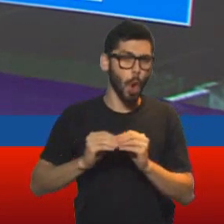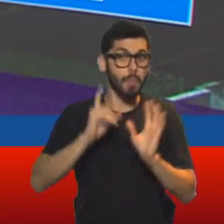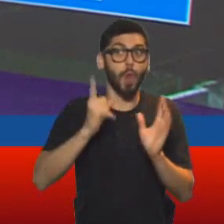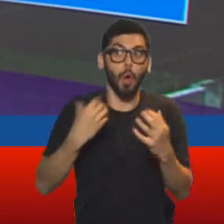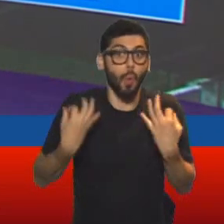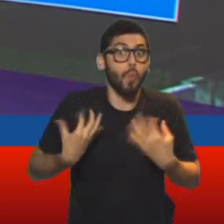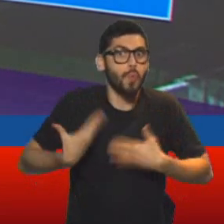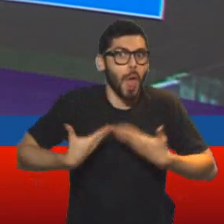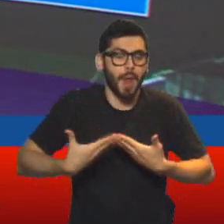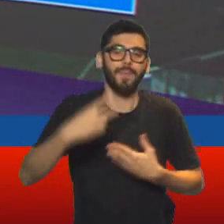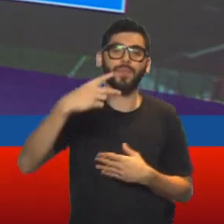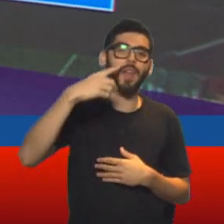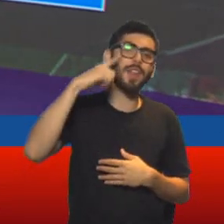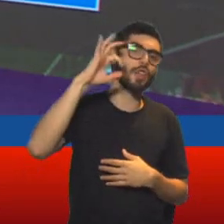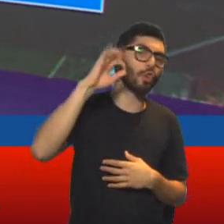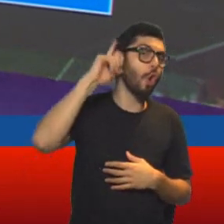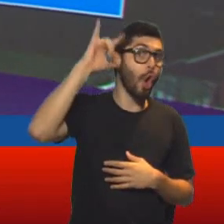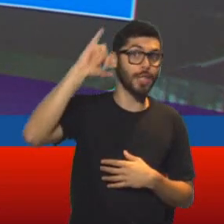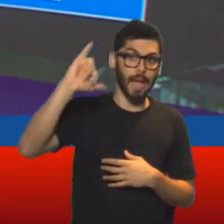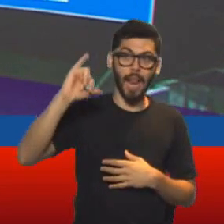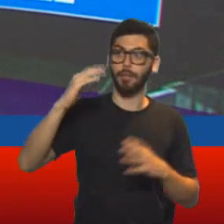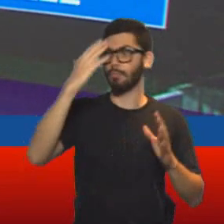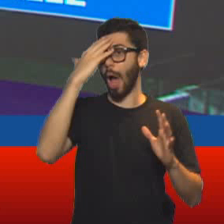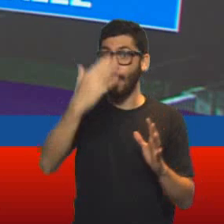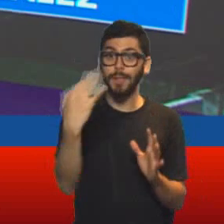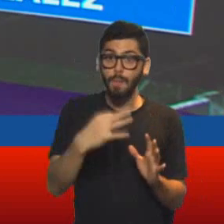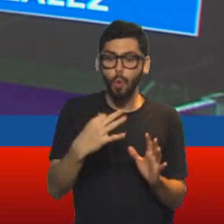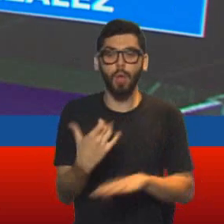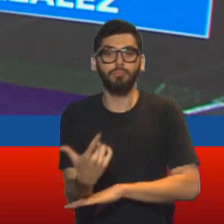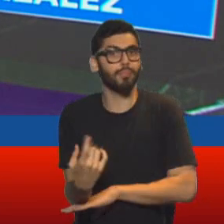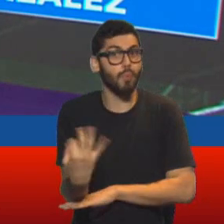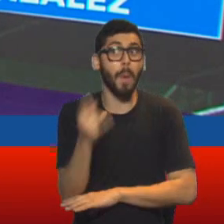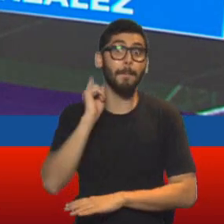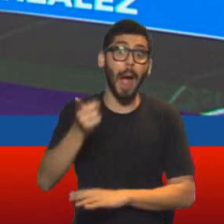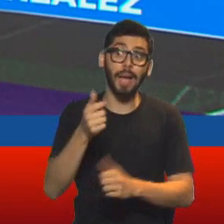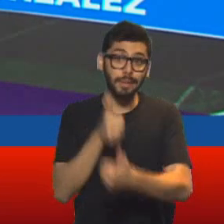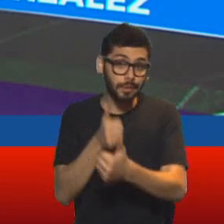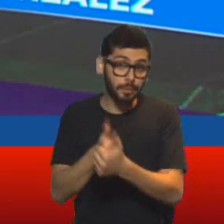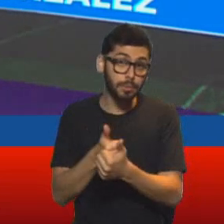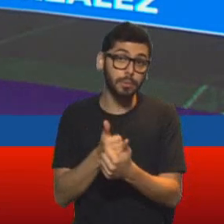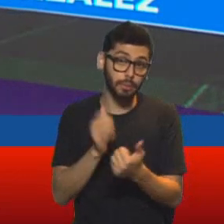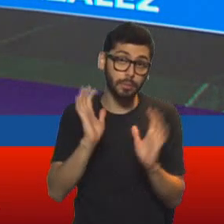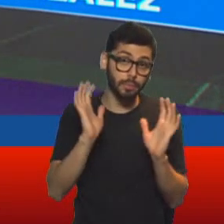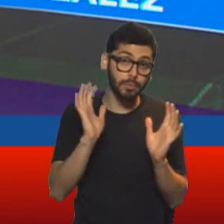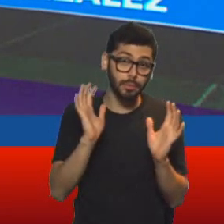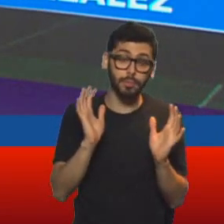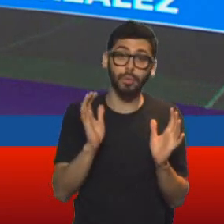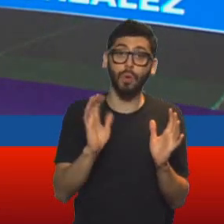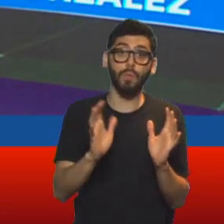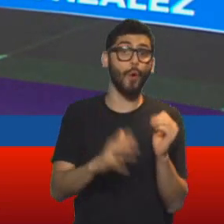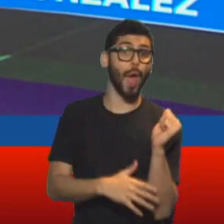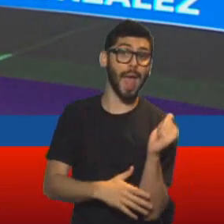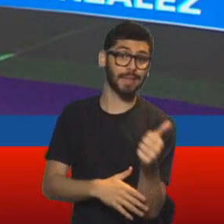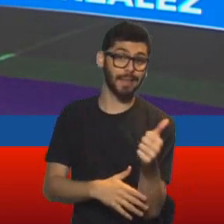González, de excelente juego aéreo, gran definición y además recuperador, que lo puede ayudar tranquilamente sobre la